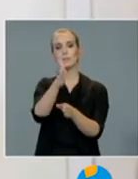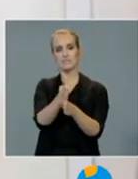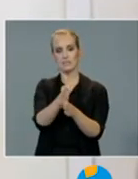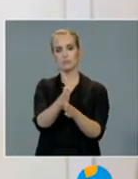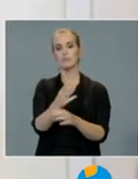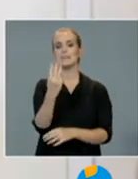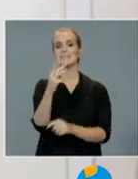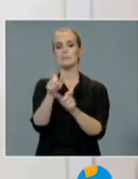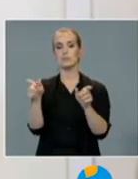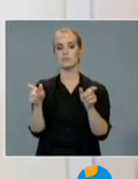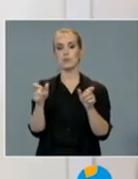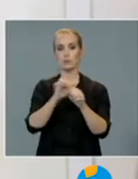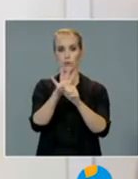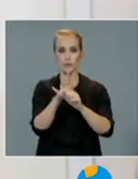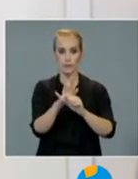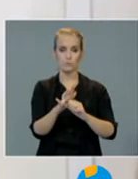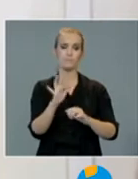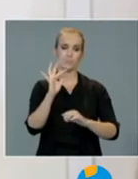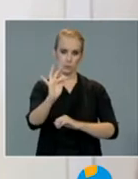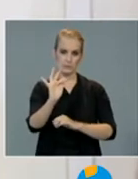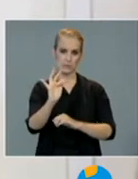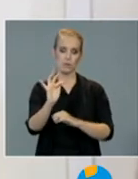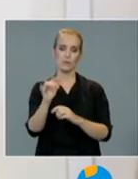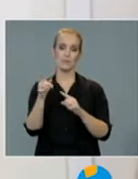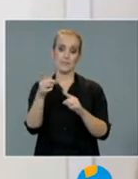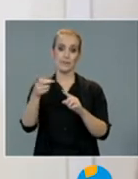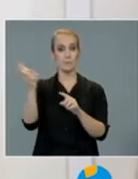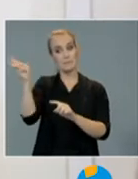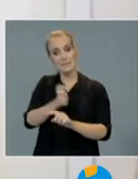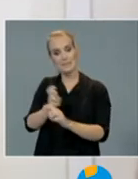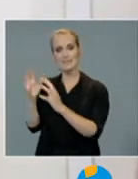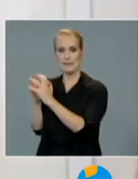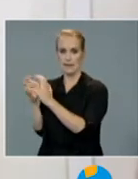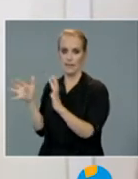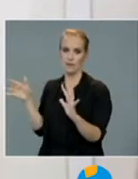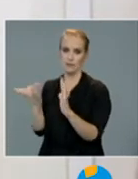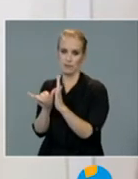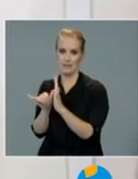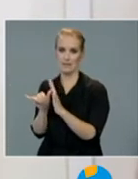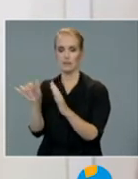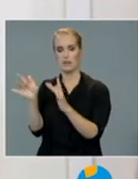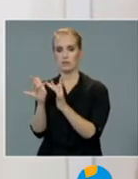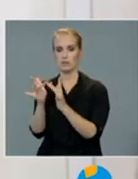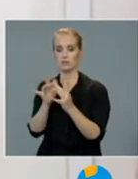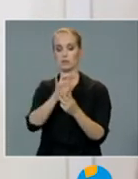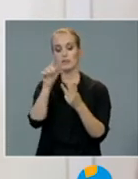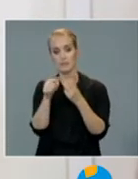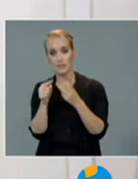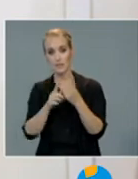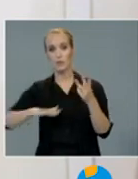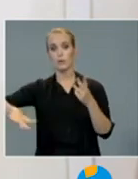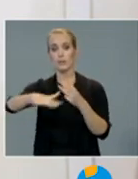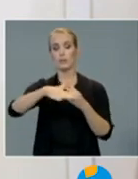provenientes de la provincia de granada y un tercero un tercer brote que sea de una familia que decide en la diputación del cartagena